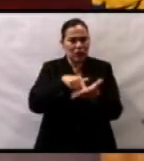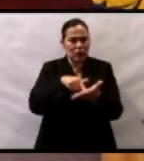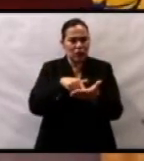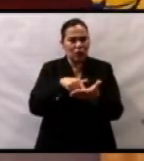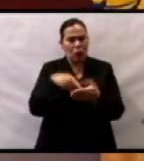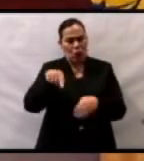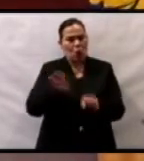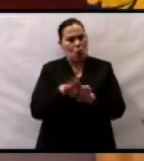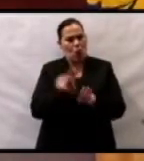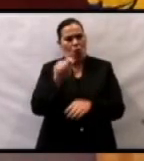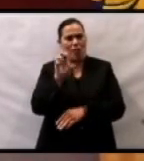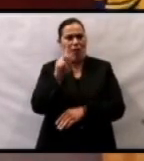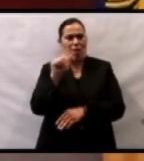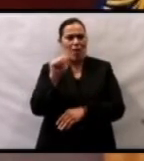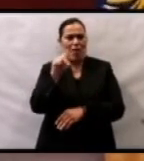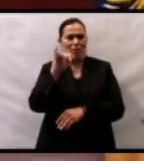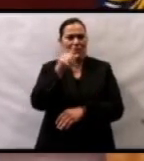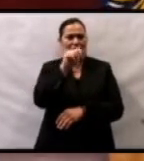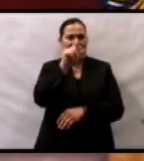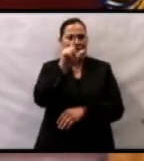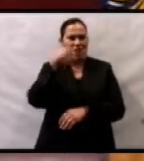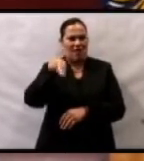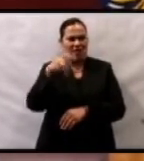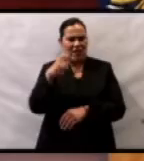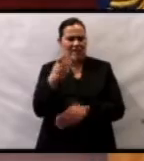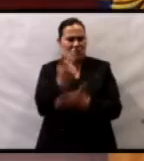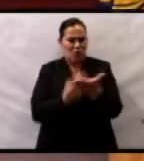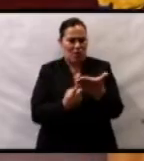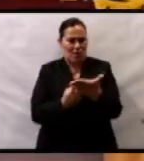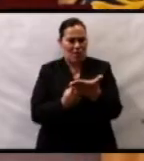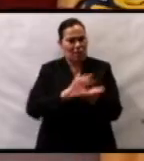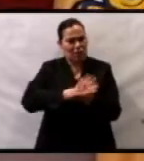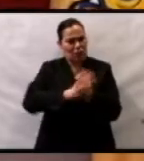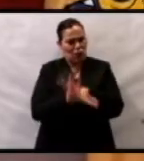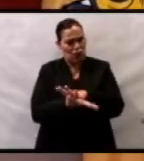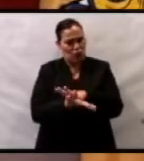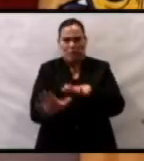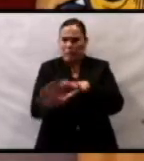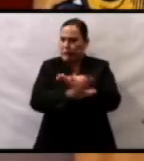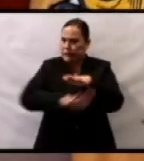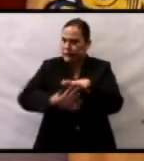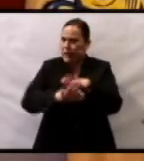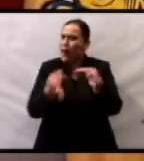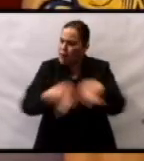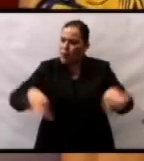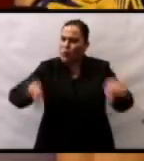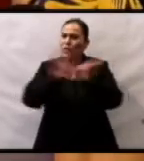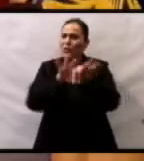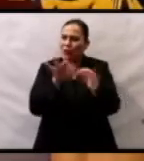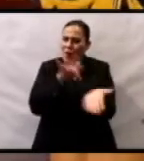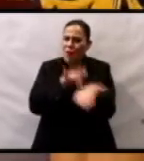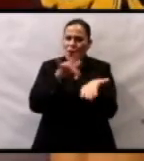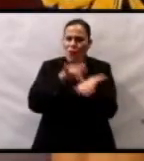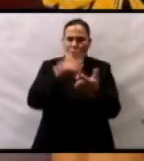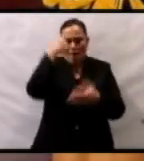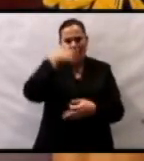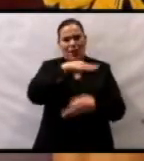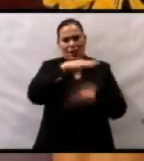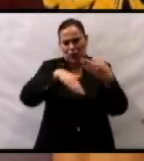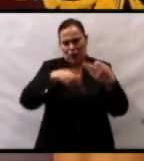este Patitlán y sus delegaciones, es un programa que se vuelve fundamental y es un gran apoyo para muchos